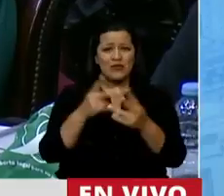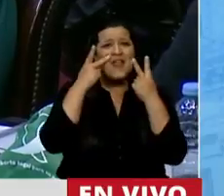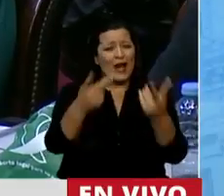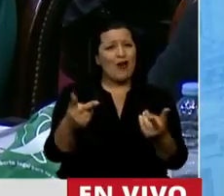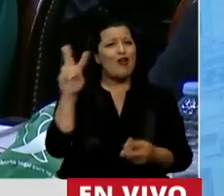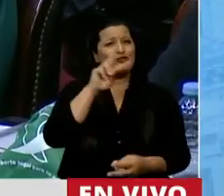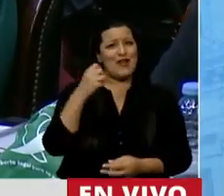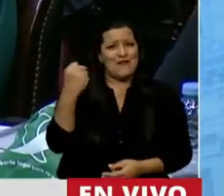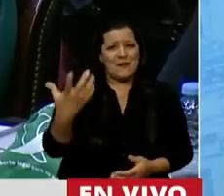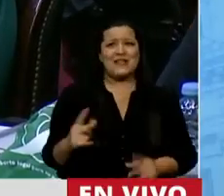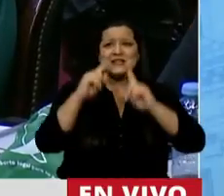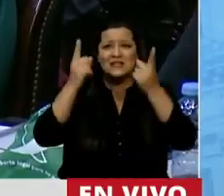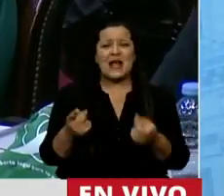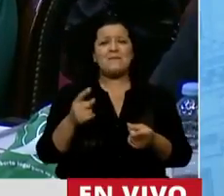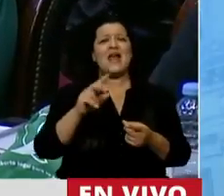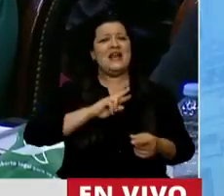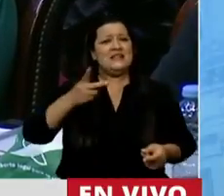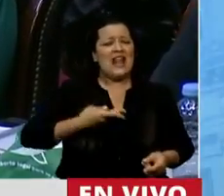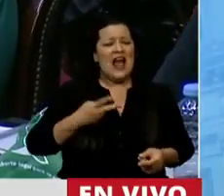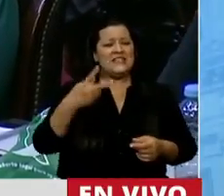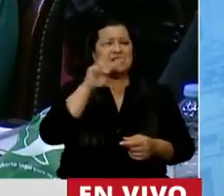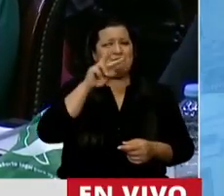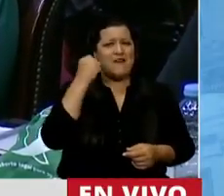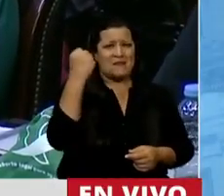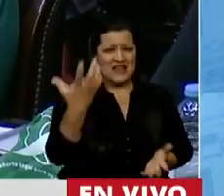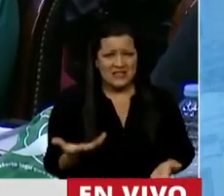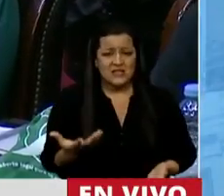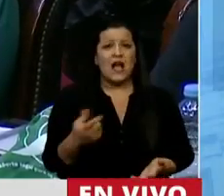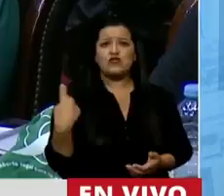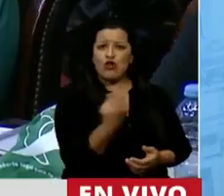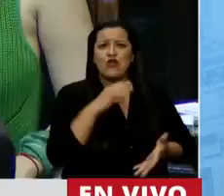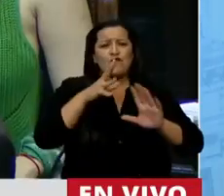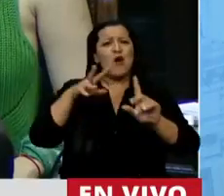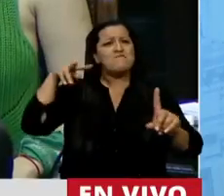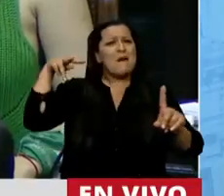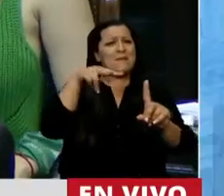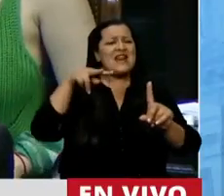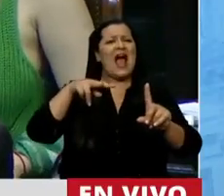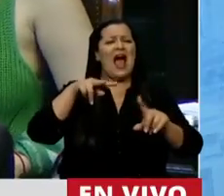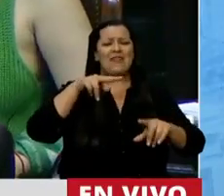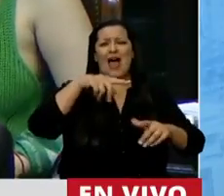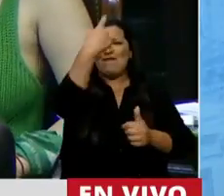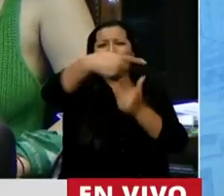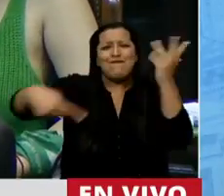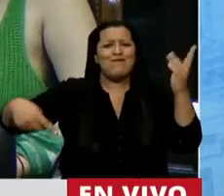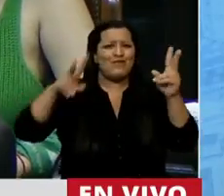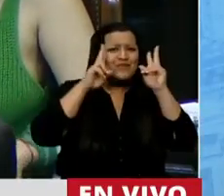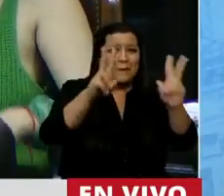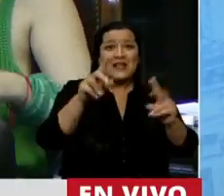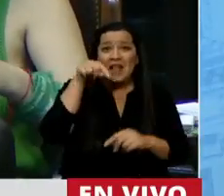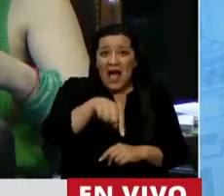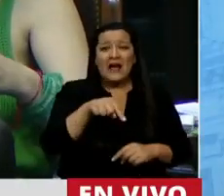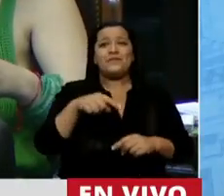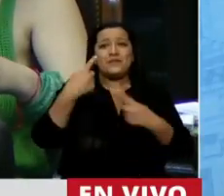como feministas, sino también como transfeministas. Y que además tenemos una mirada plurinacional. Eso hace que todo